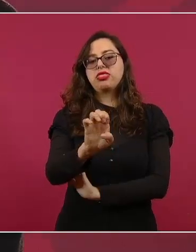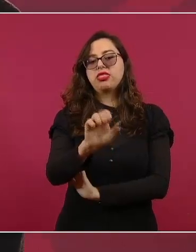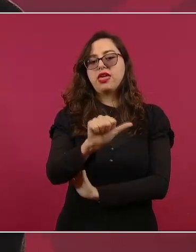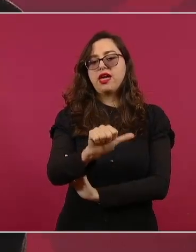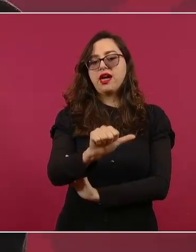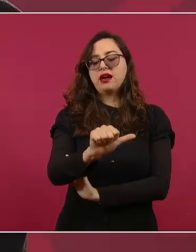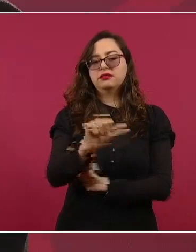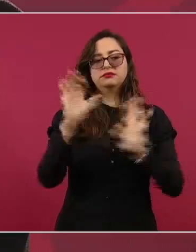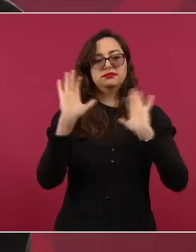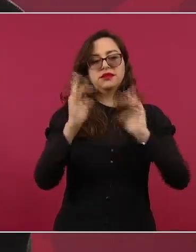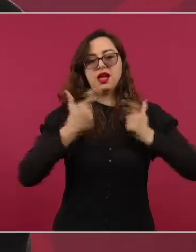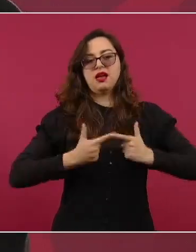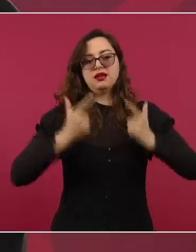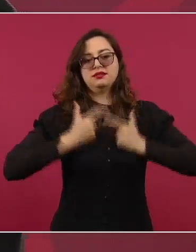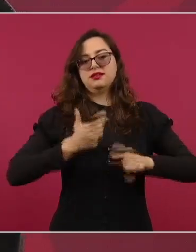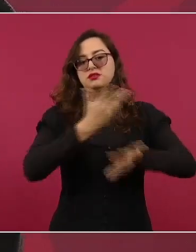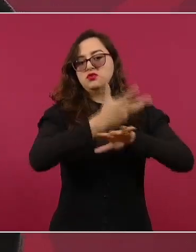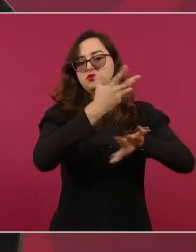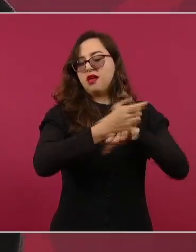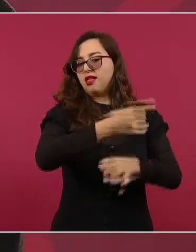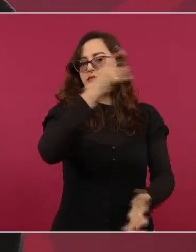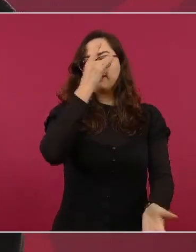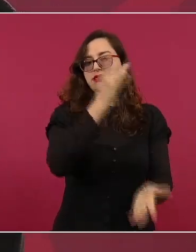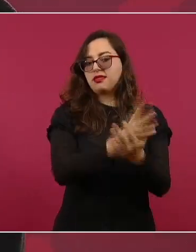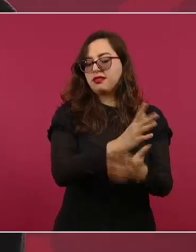y de las otras agencias de Estados Unidos.